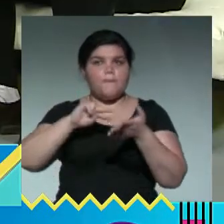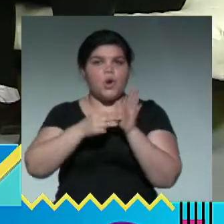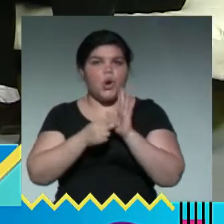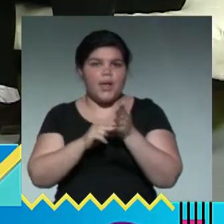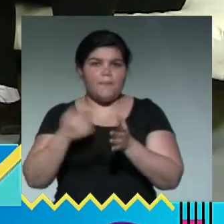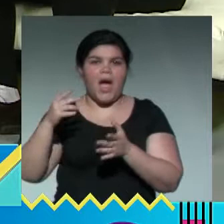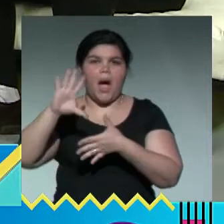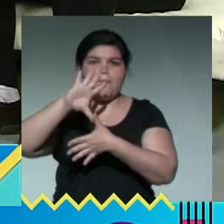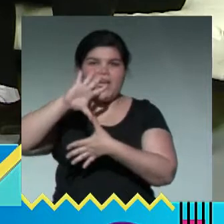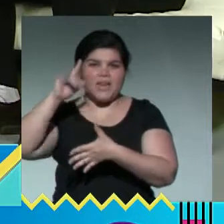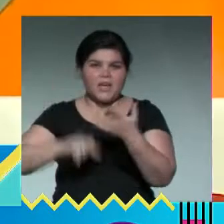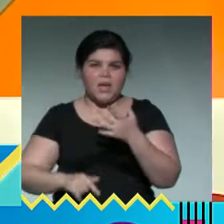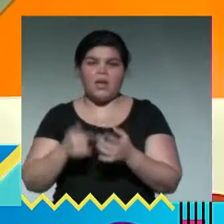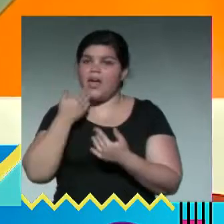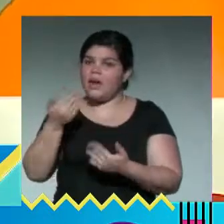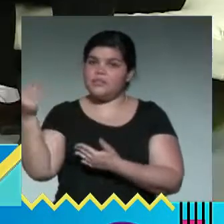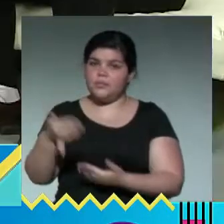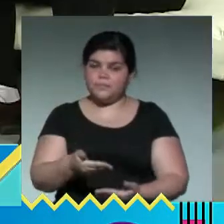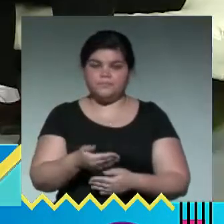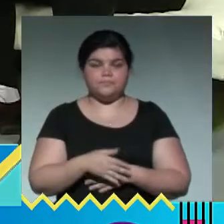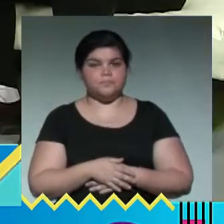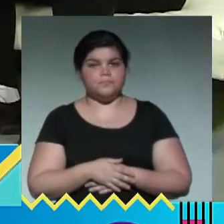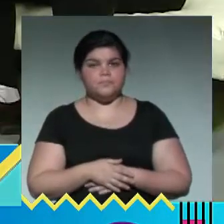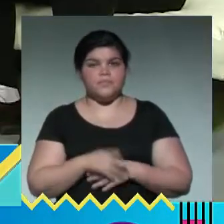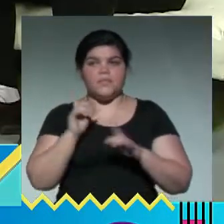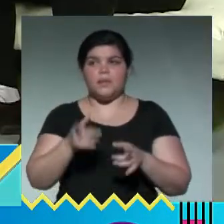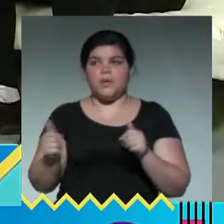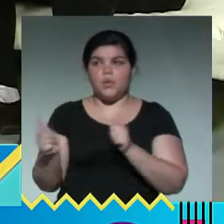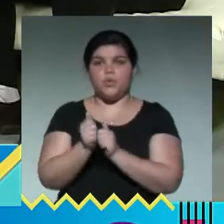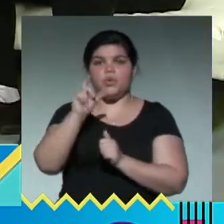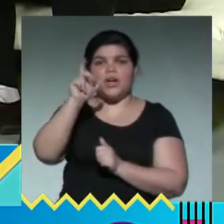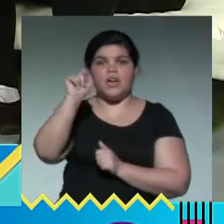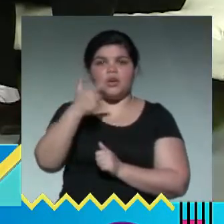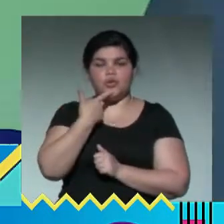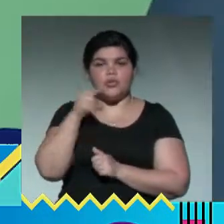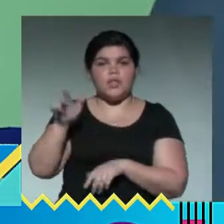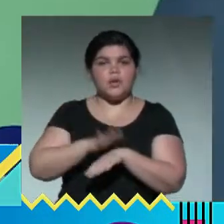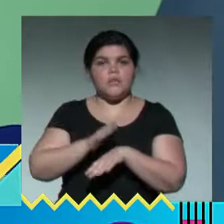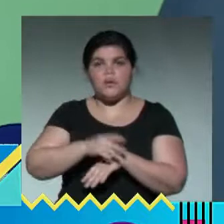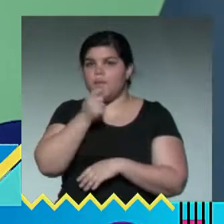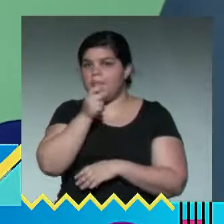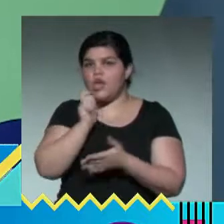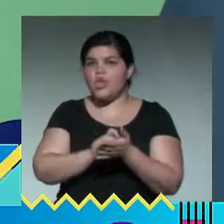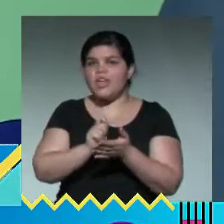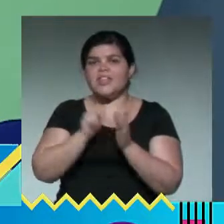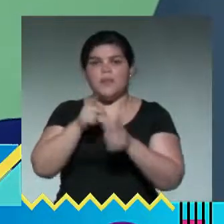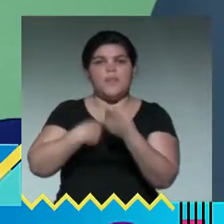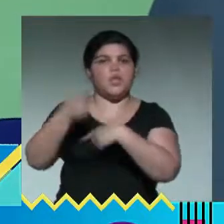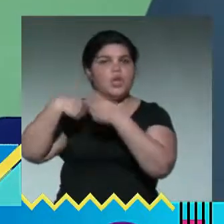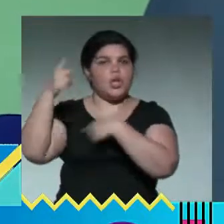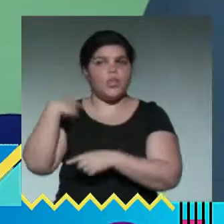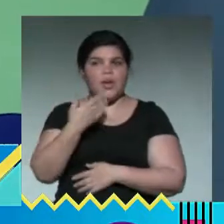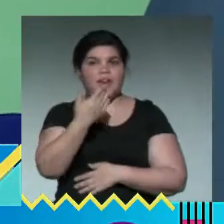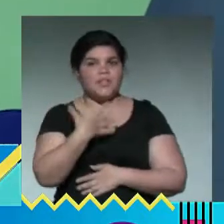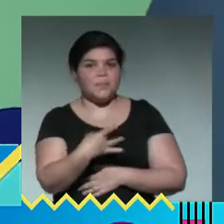Bueno, nuevamente presente, muchas gracias. Y también está con nosotros Carlos Campana, periodista e historiador. Muchas gracias por estar presente. Gracias a ustedes por invitarme y